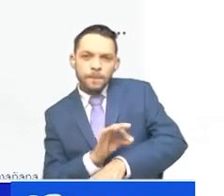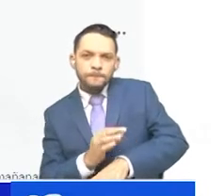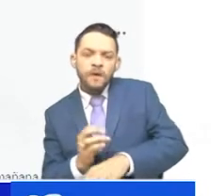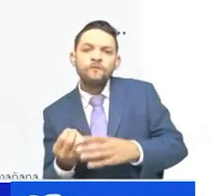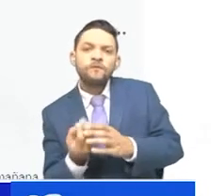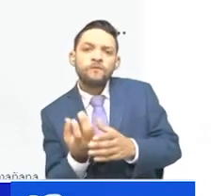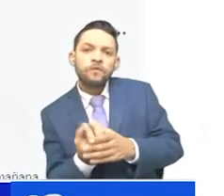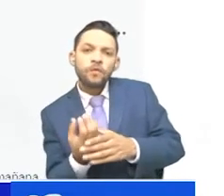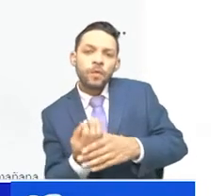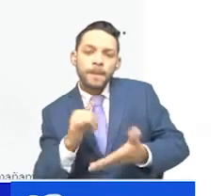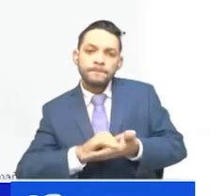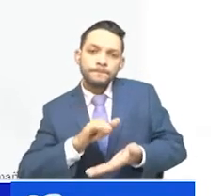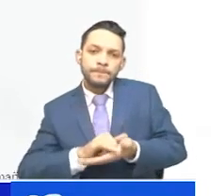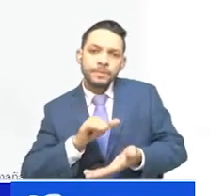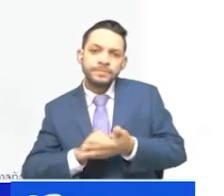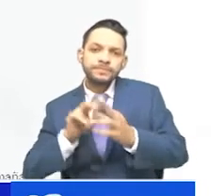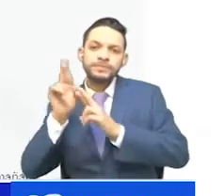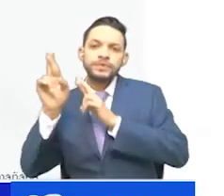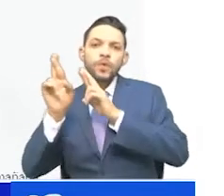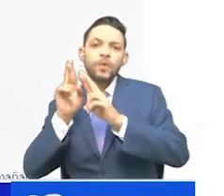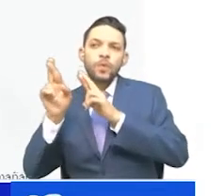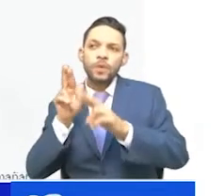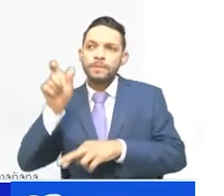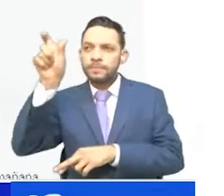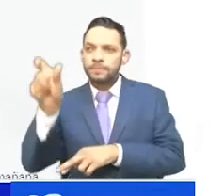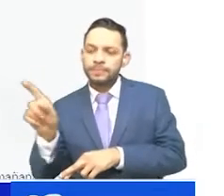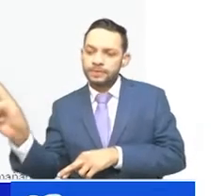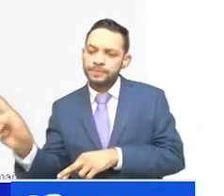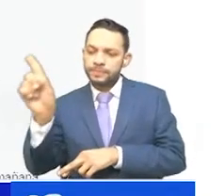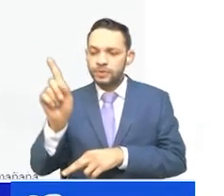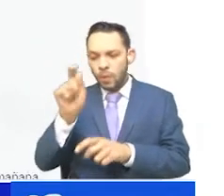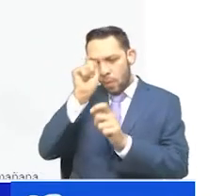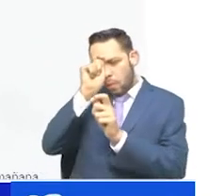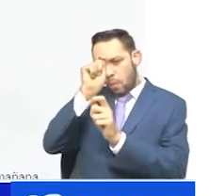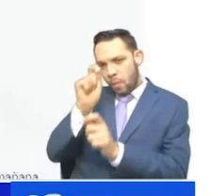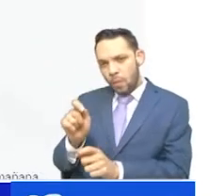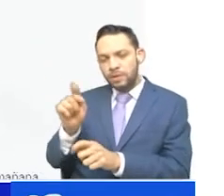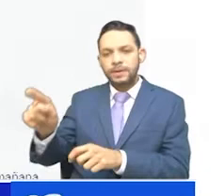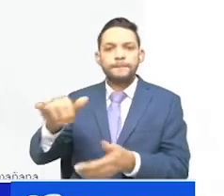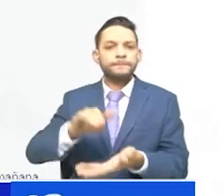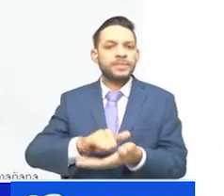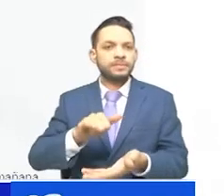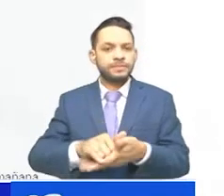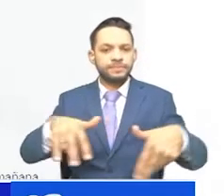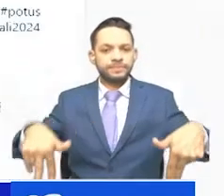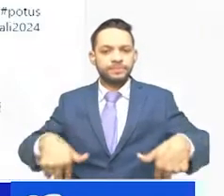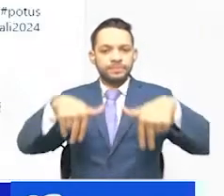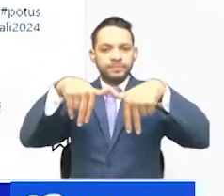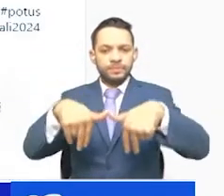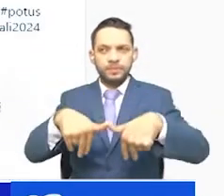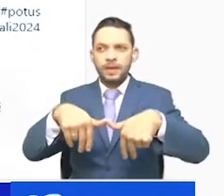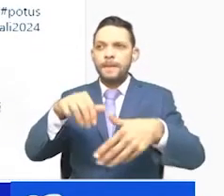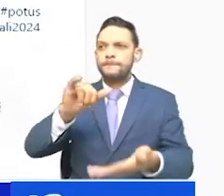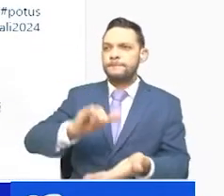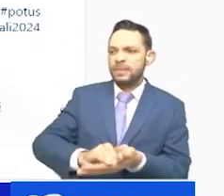porque en ese momento la embajadora de Ucrania en Estados Unidos recibía un reconocimiento. Y esta es la otra